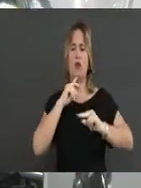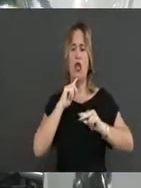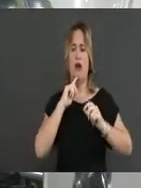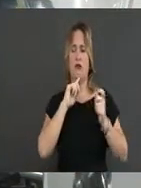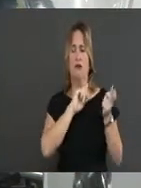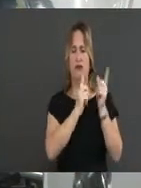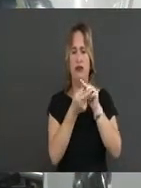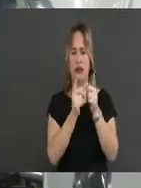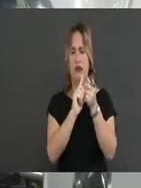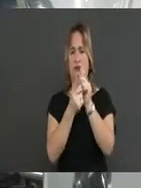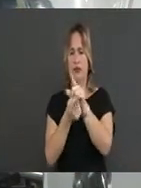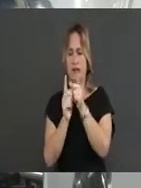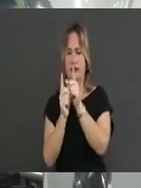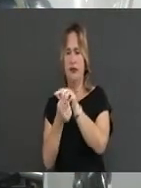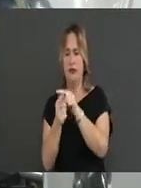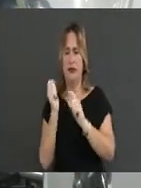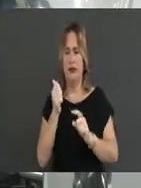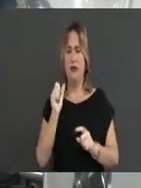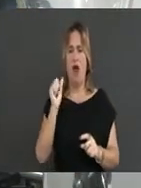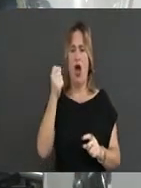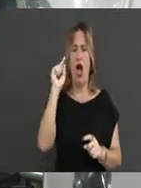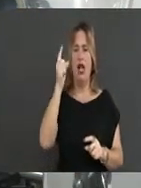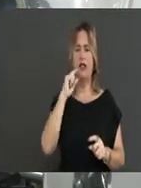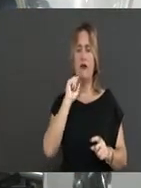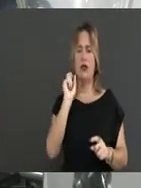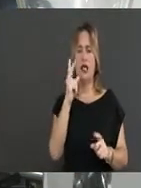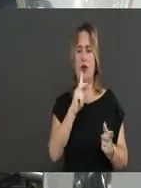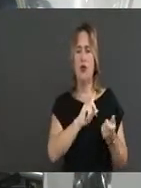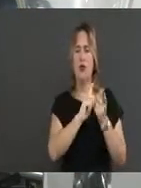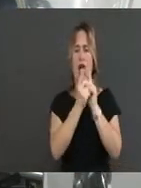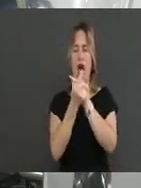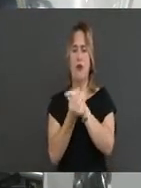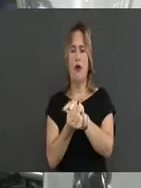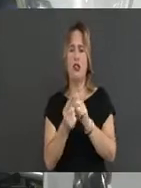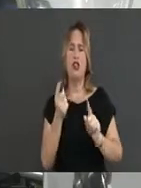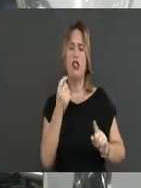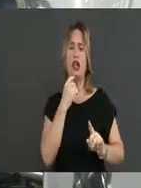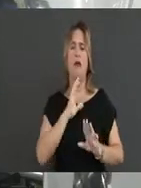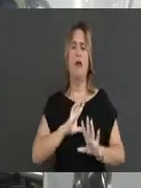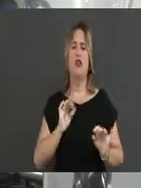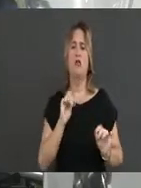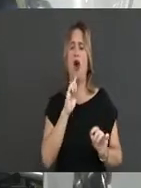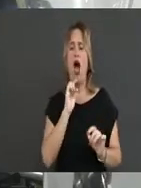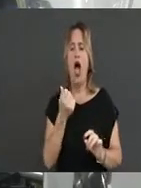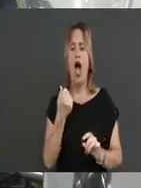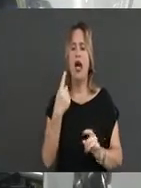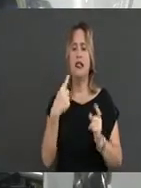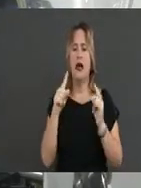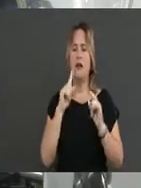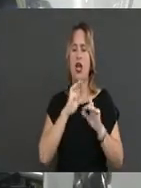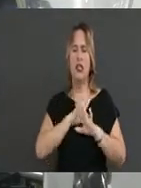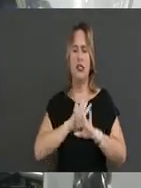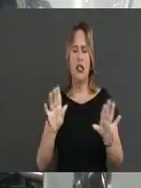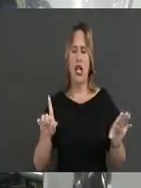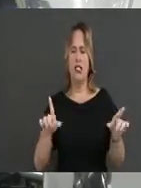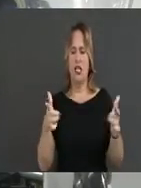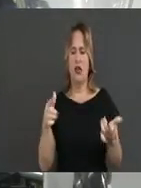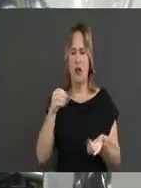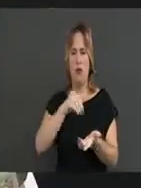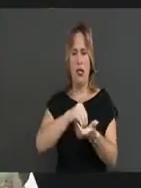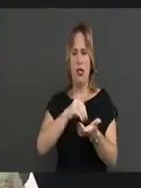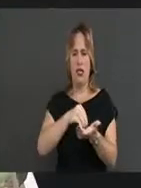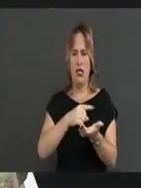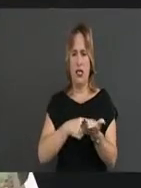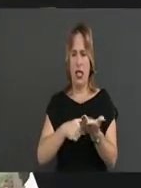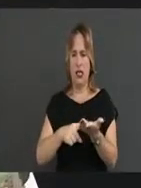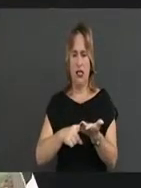y precisamente Altamira entra en una segunda vuelta y ya podríamos decir que en la próxima semana se enrute. En